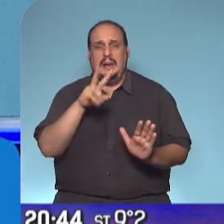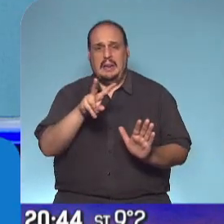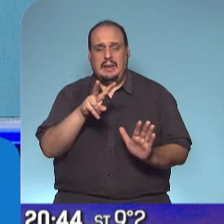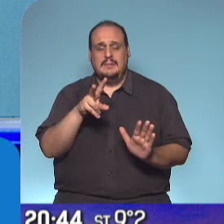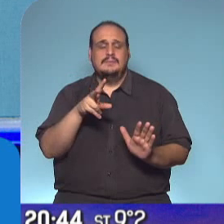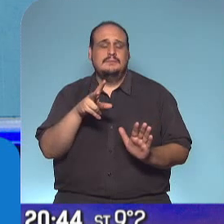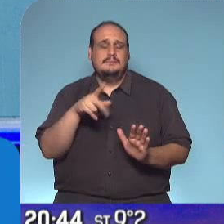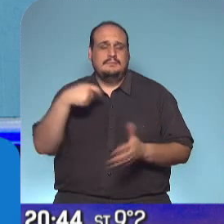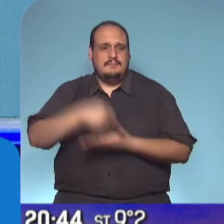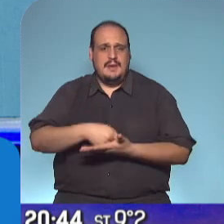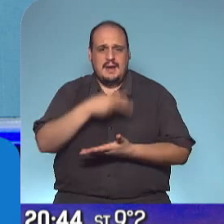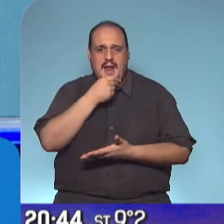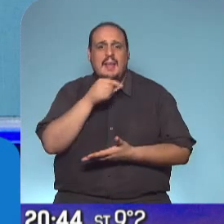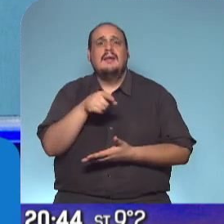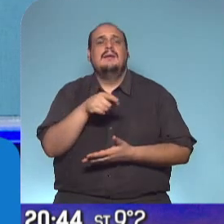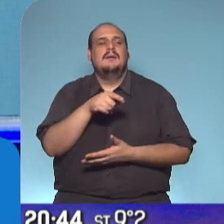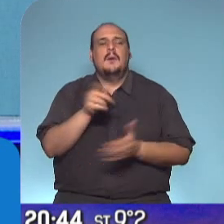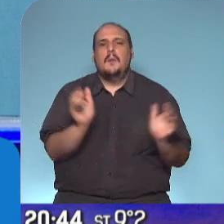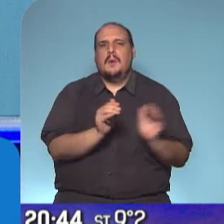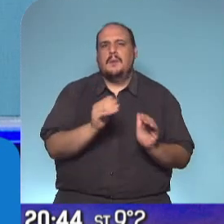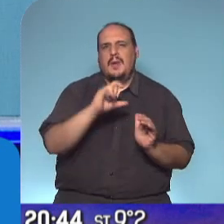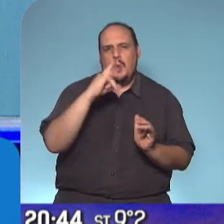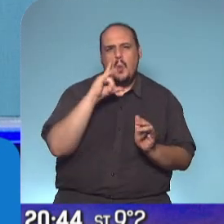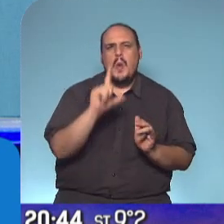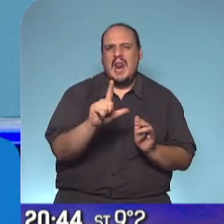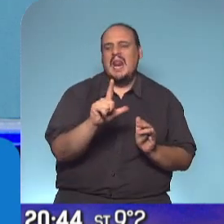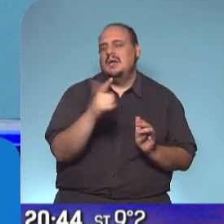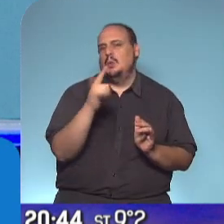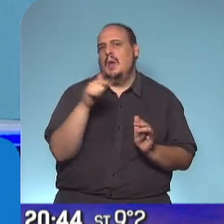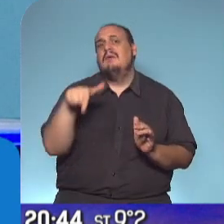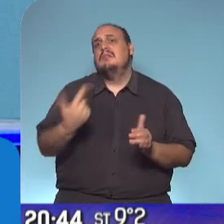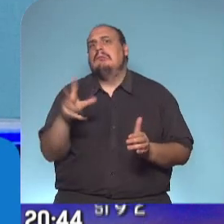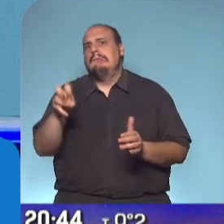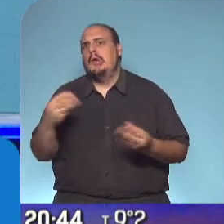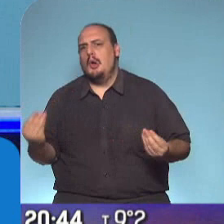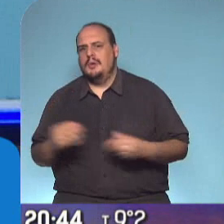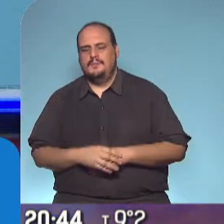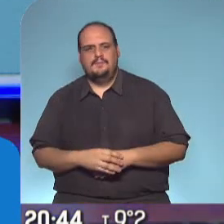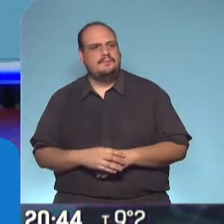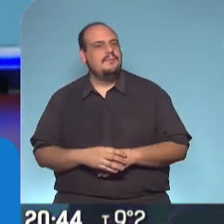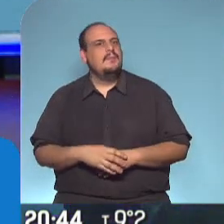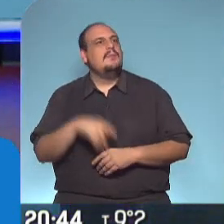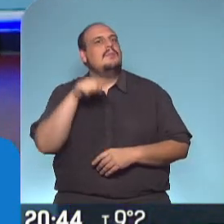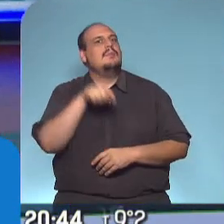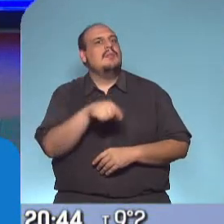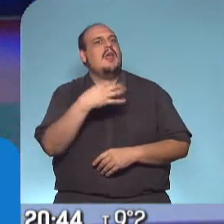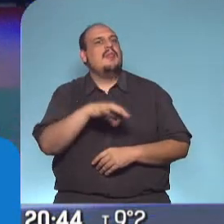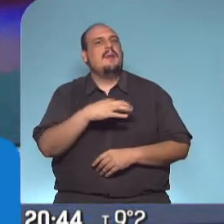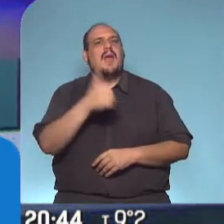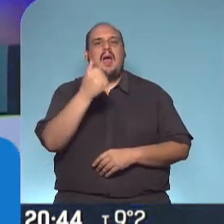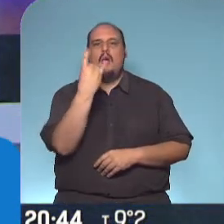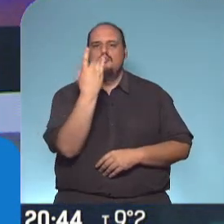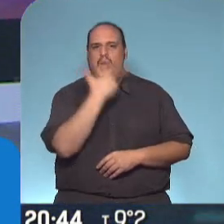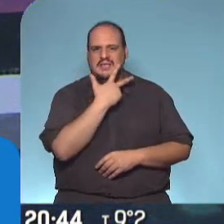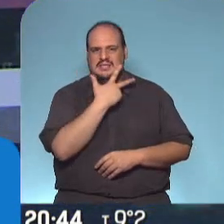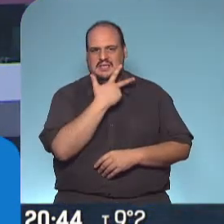bebé y pregunta cómo hace. Ana María debe recibir la prestación que es la asignación universal por hijo, supongo, porque